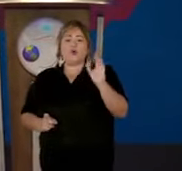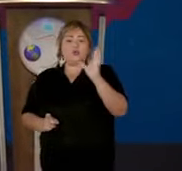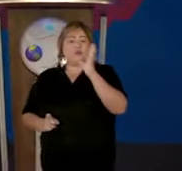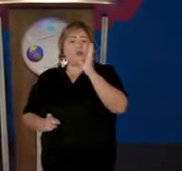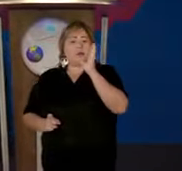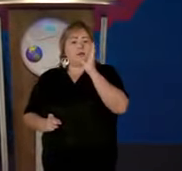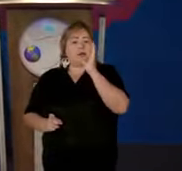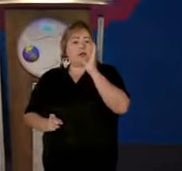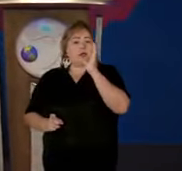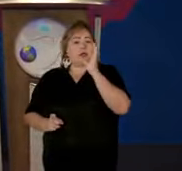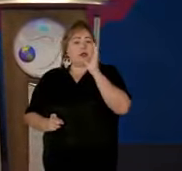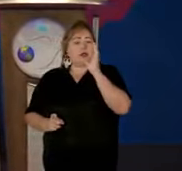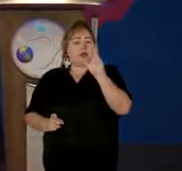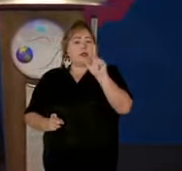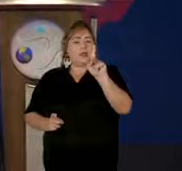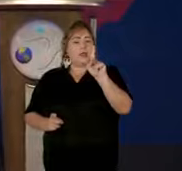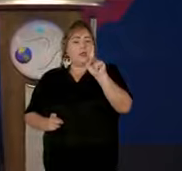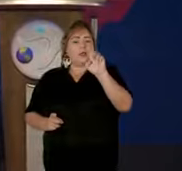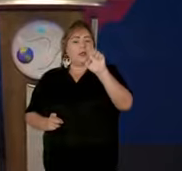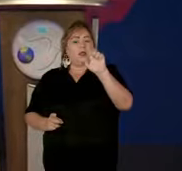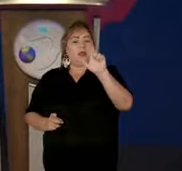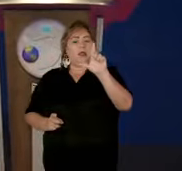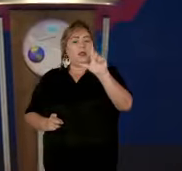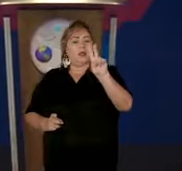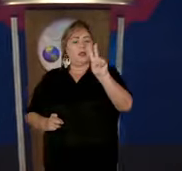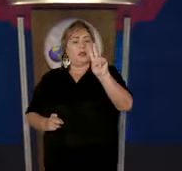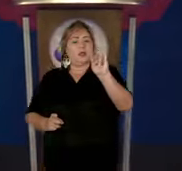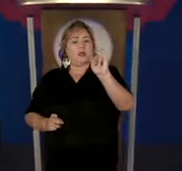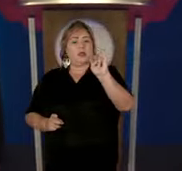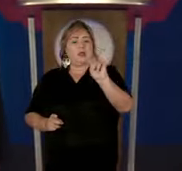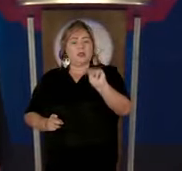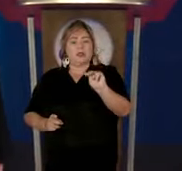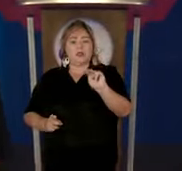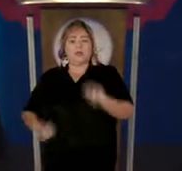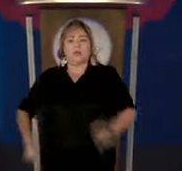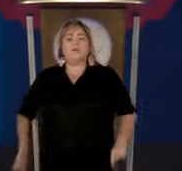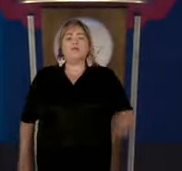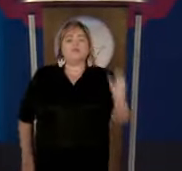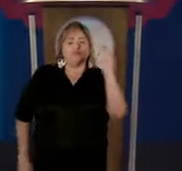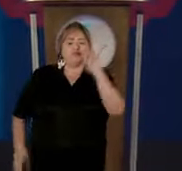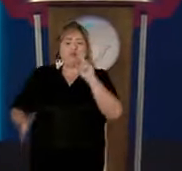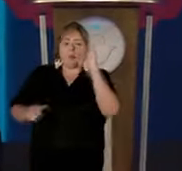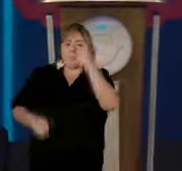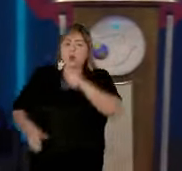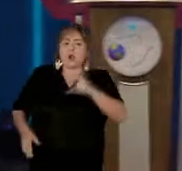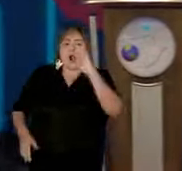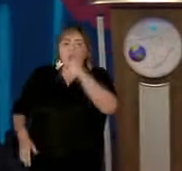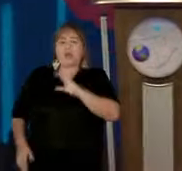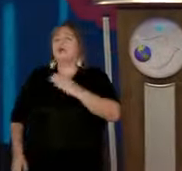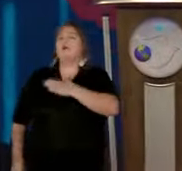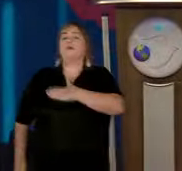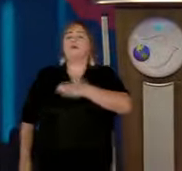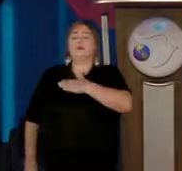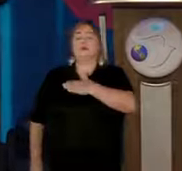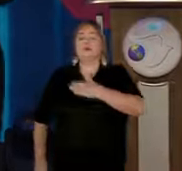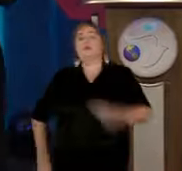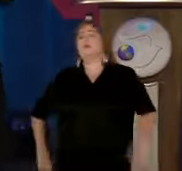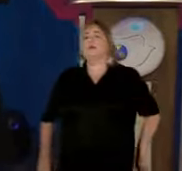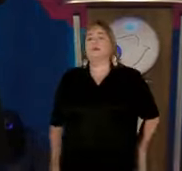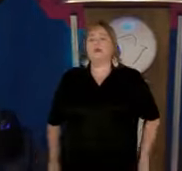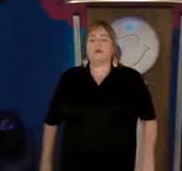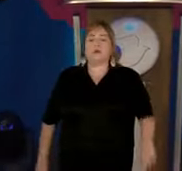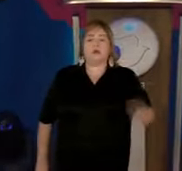Kelvin? Yo creo que ella está en teléfono, ¿verdad? Verifícame a ver. Kelvin no está por aquí.